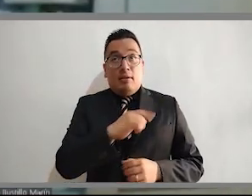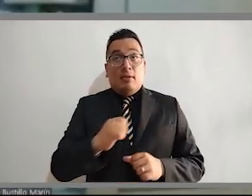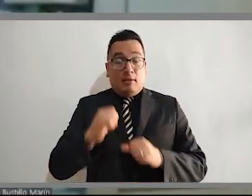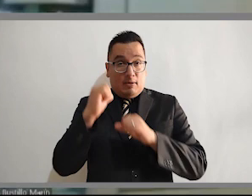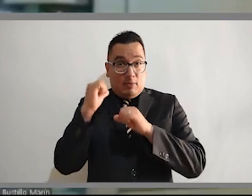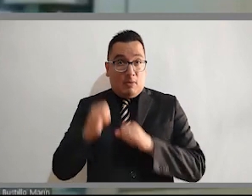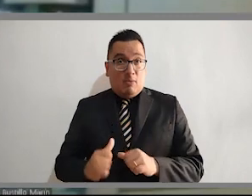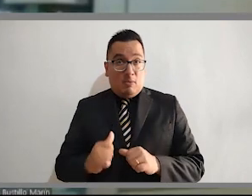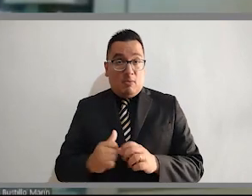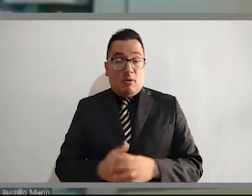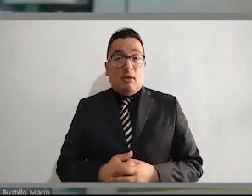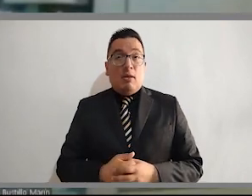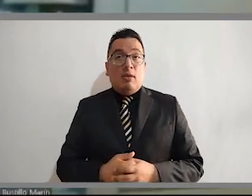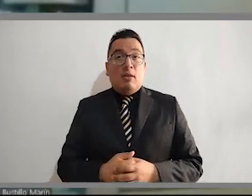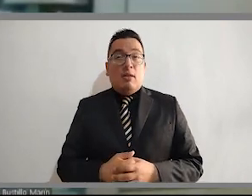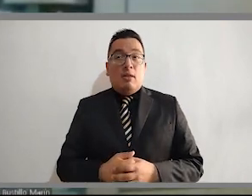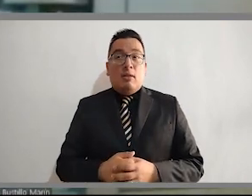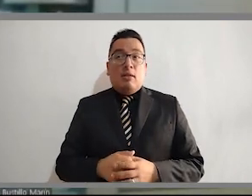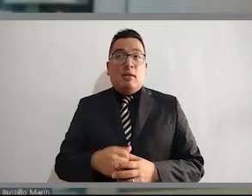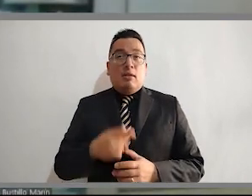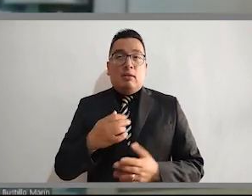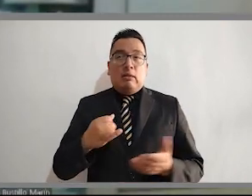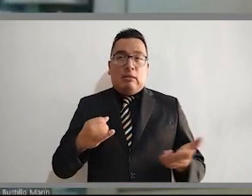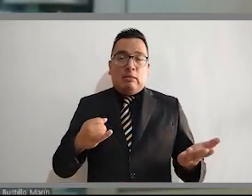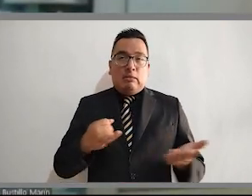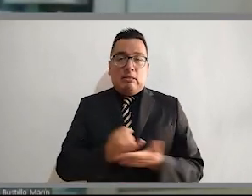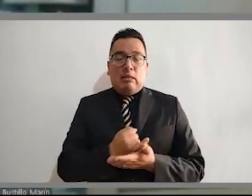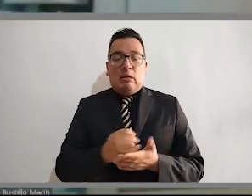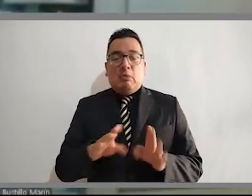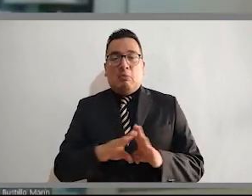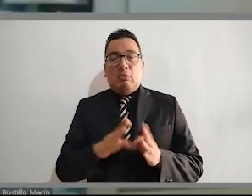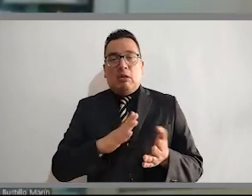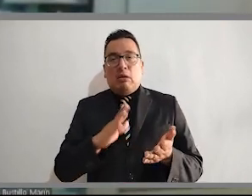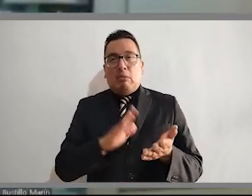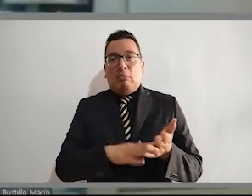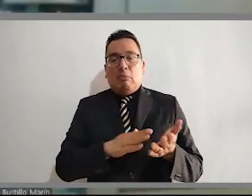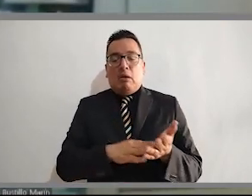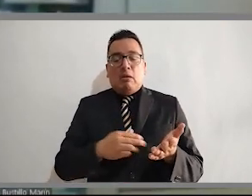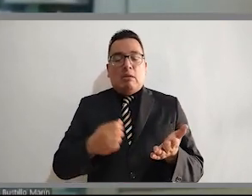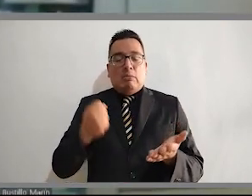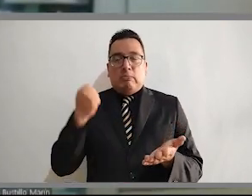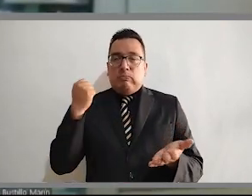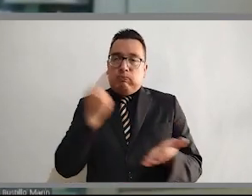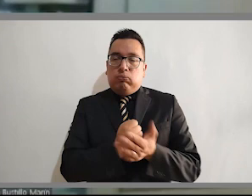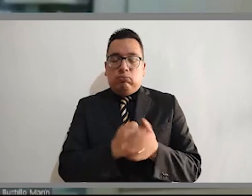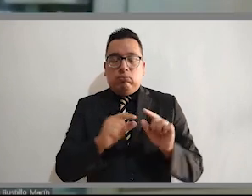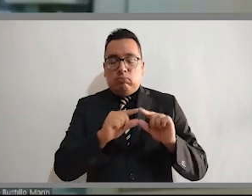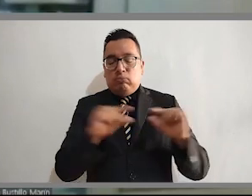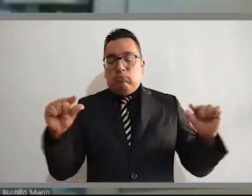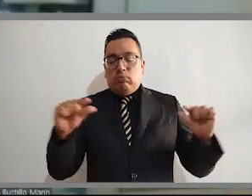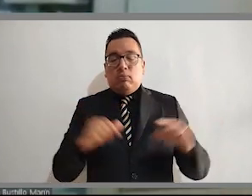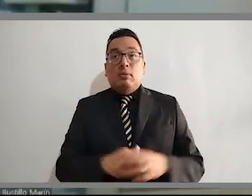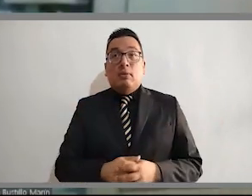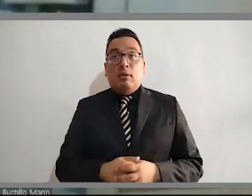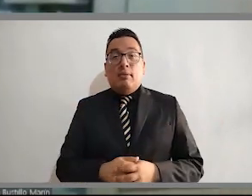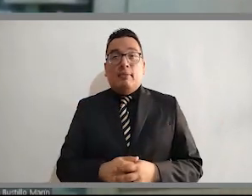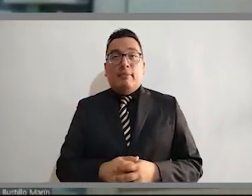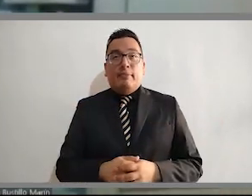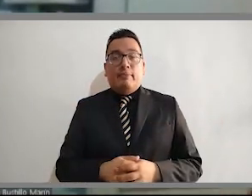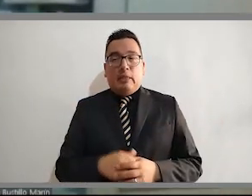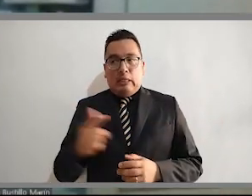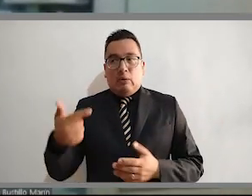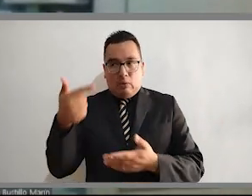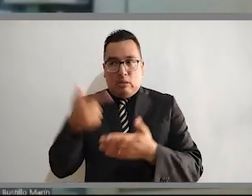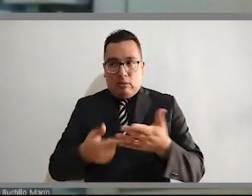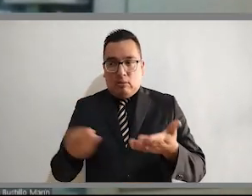la autoridad jurisdiccional lo decida o lo diga en una sentencia ejecutoriada. Es decir, ya te sentenciaron